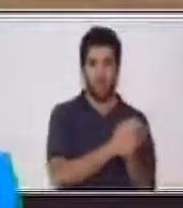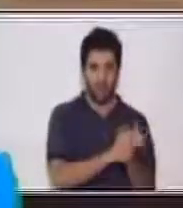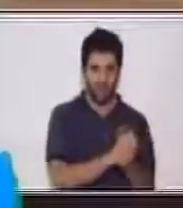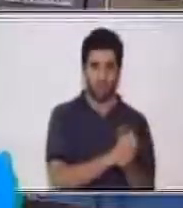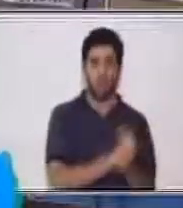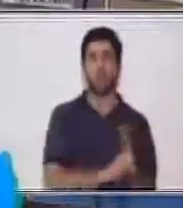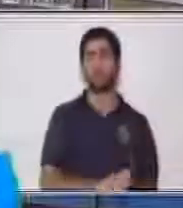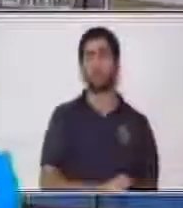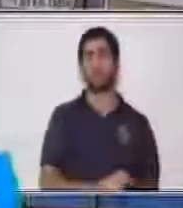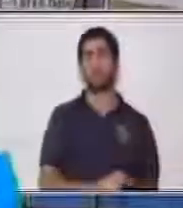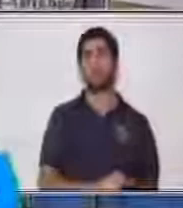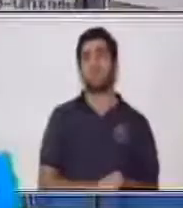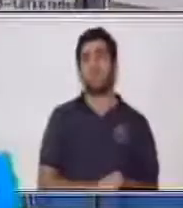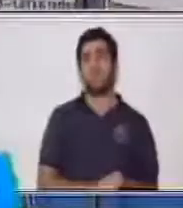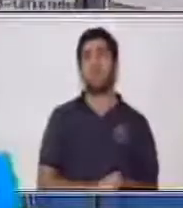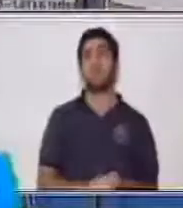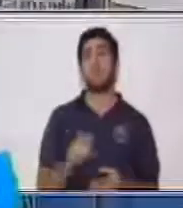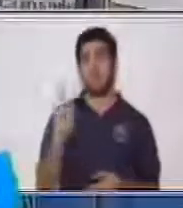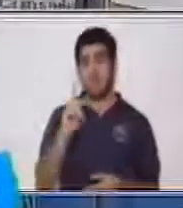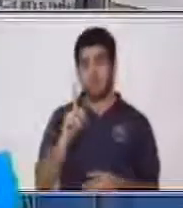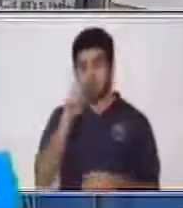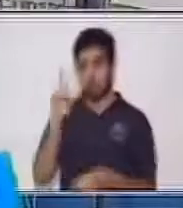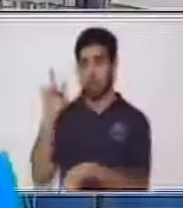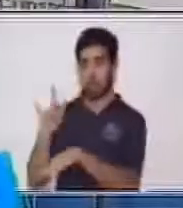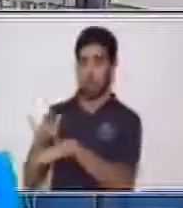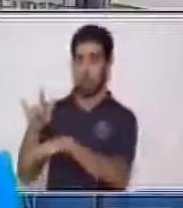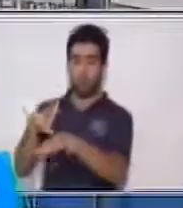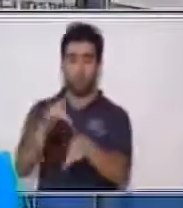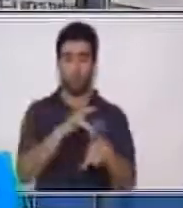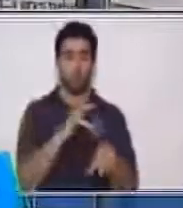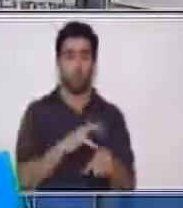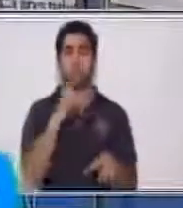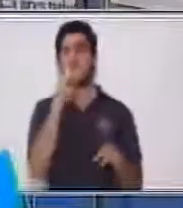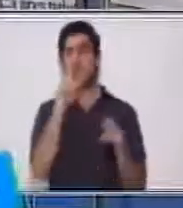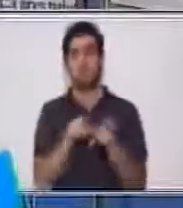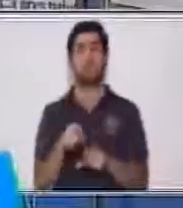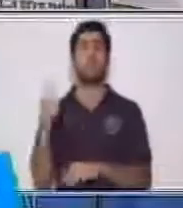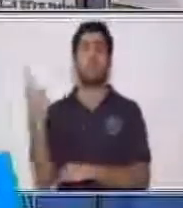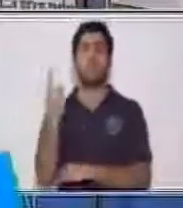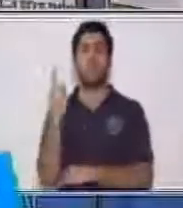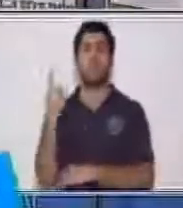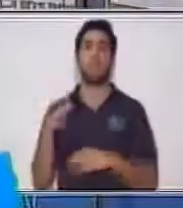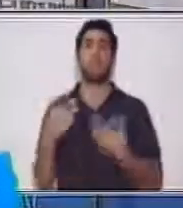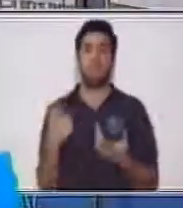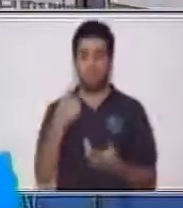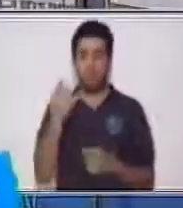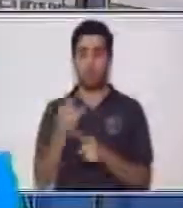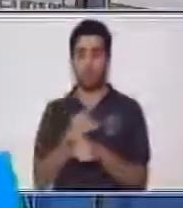y si utilizas y tocas paredes, es importante que utilices